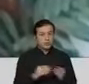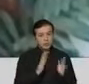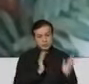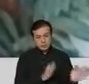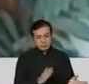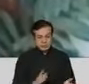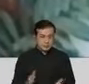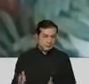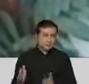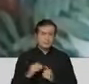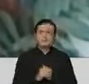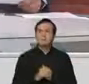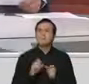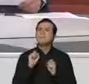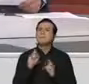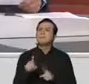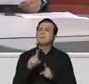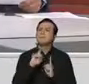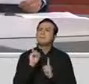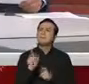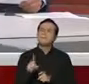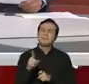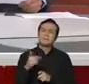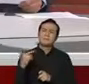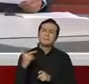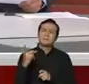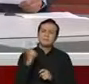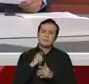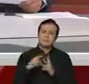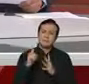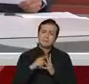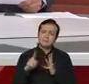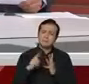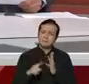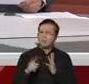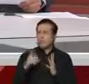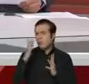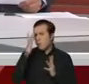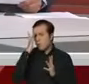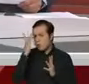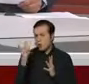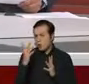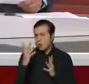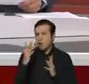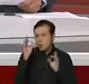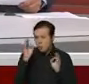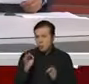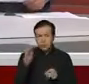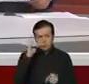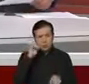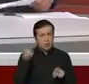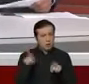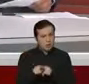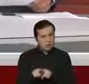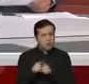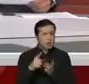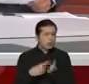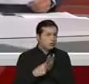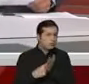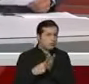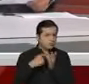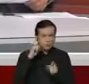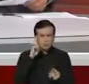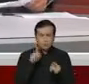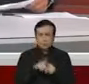factores. Secretario, a este punto quería llegar. ¿Cuáles han sido los elementos preponderantes para poder alcanzar este acuerdo de negociación de